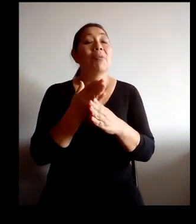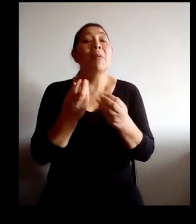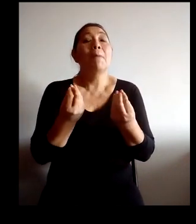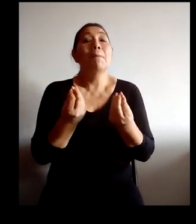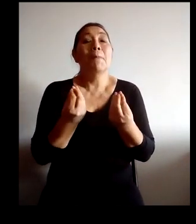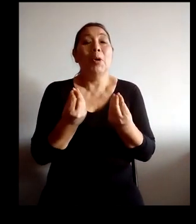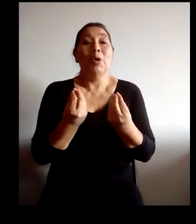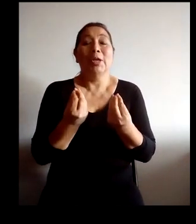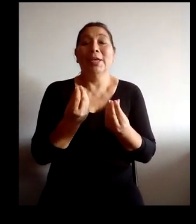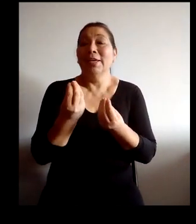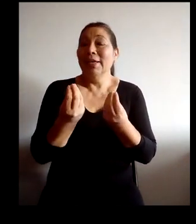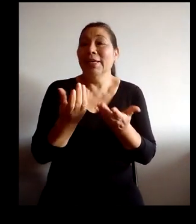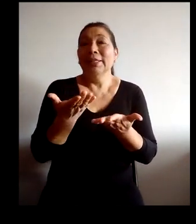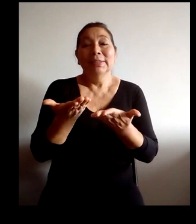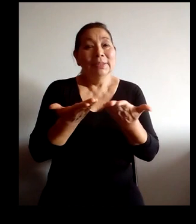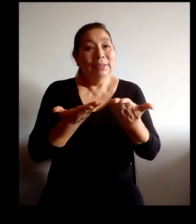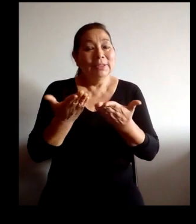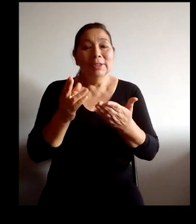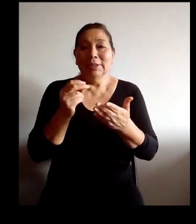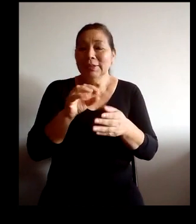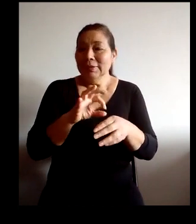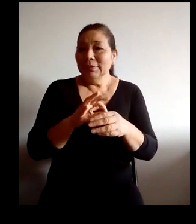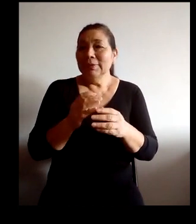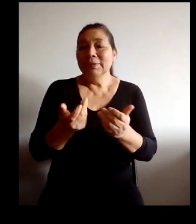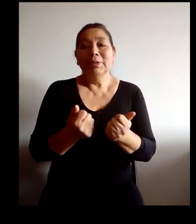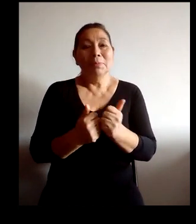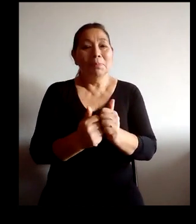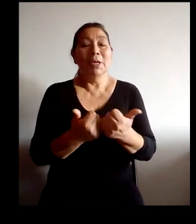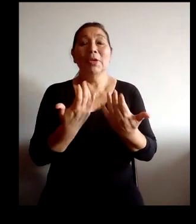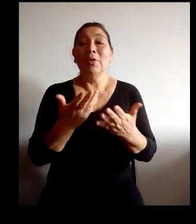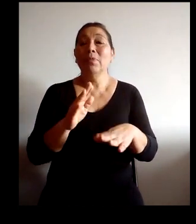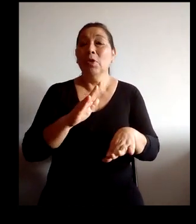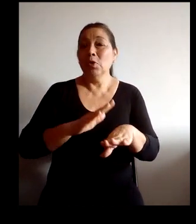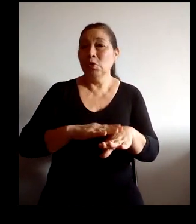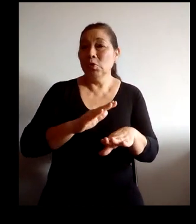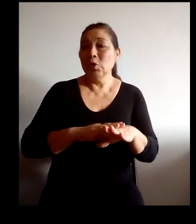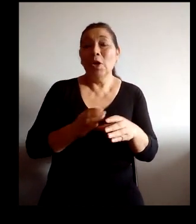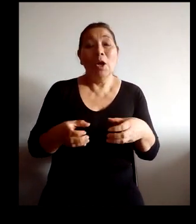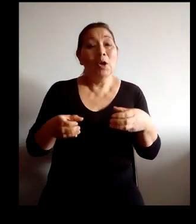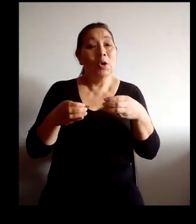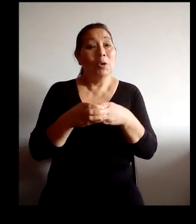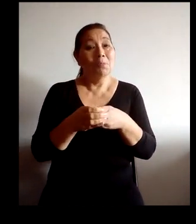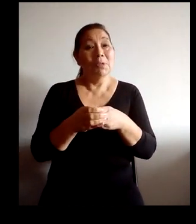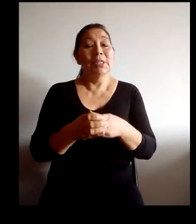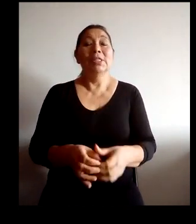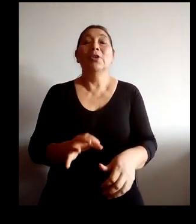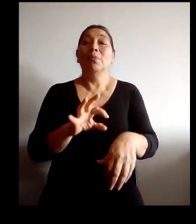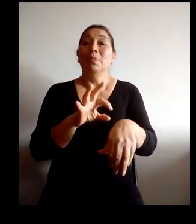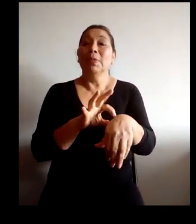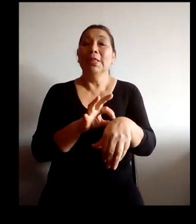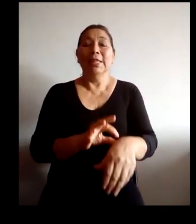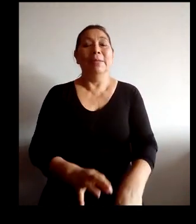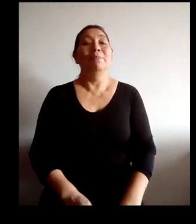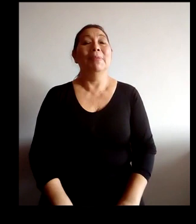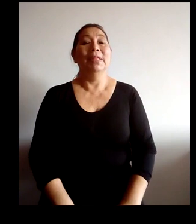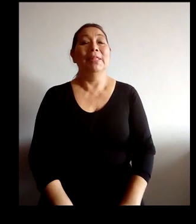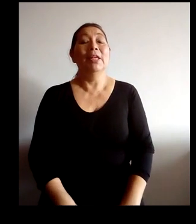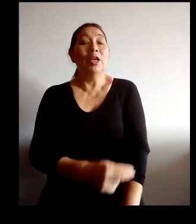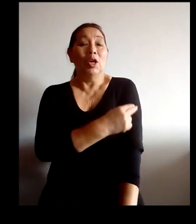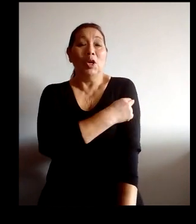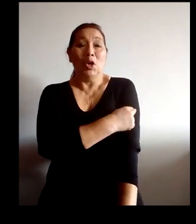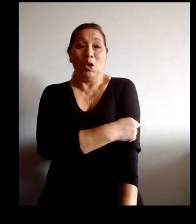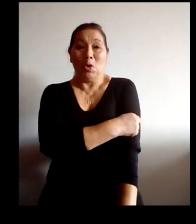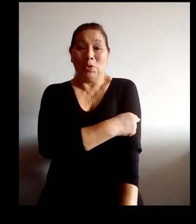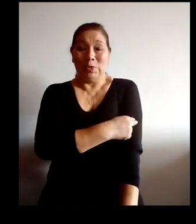comisión médica del Hospital Eliezer Guzmán Barrón de Chimbote, expresamente señalan que el doctor Carlos Augusto